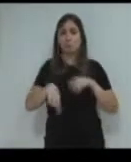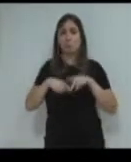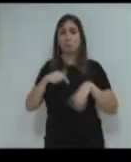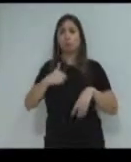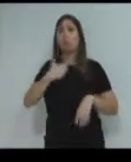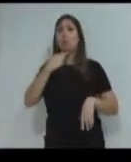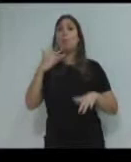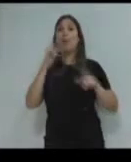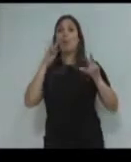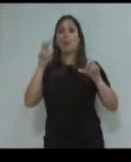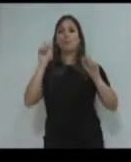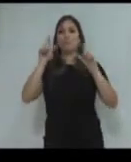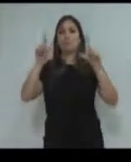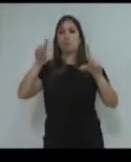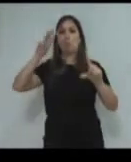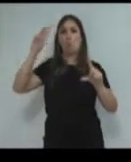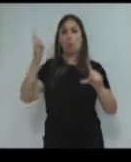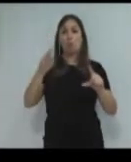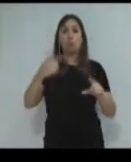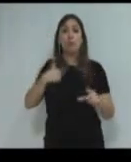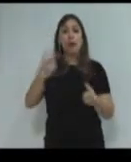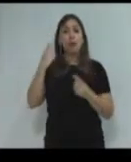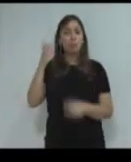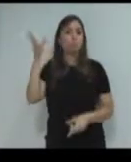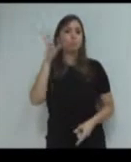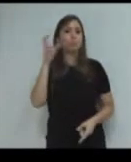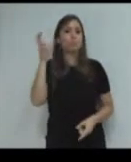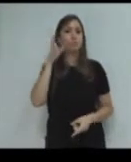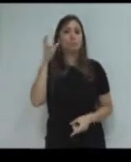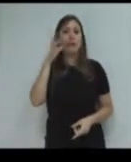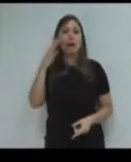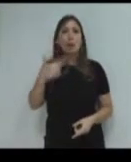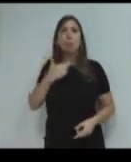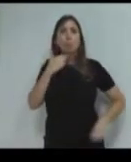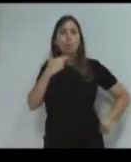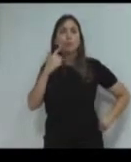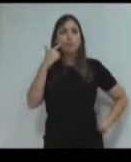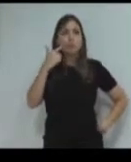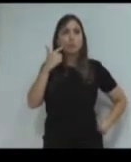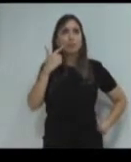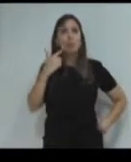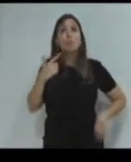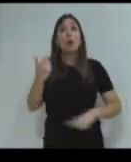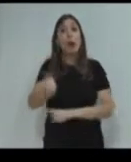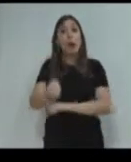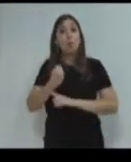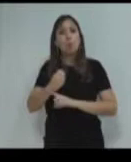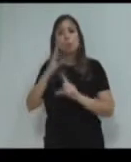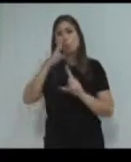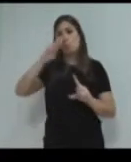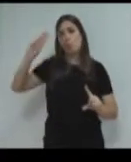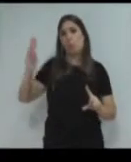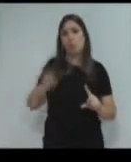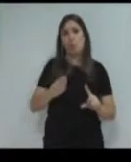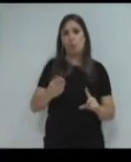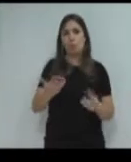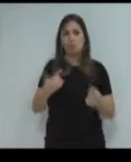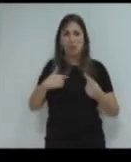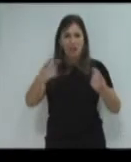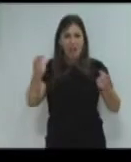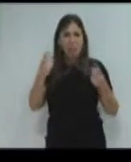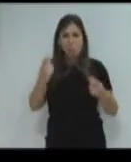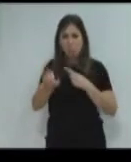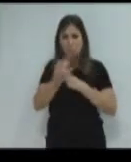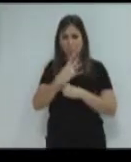PowerPoint y el alumno está escuchando y él verá como refuerzo esa diapositiva de PowerPoint, pero luego el alumno no debe recibir